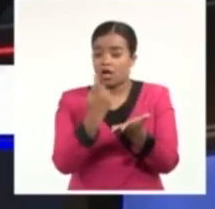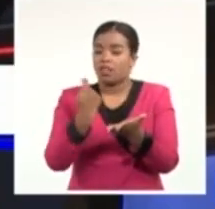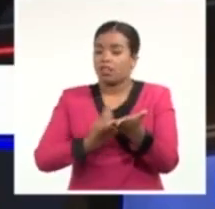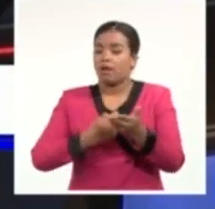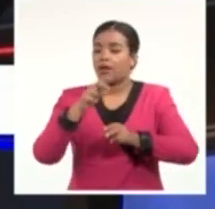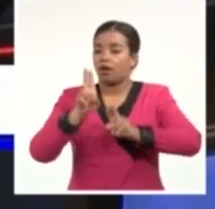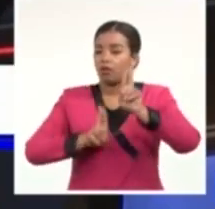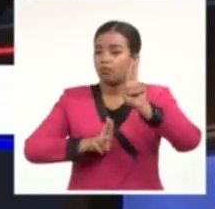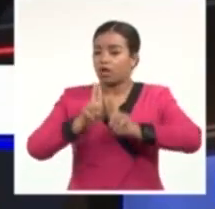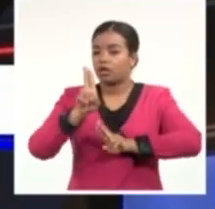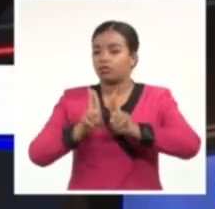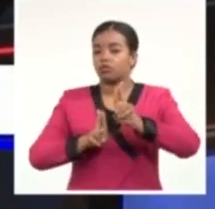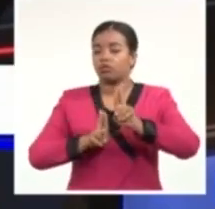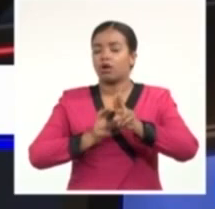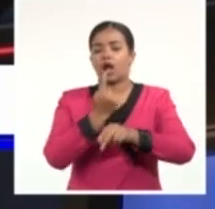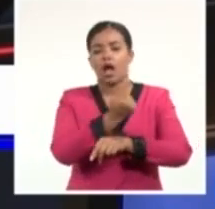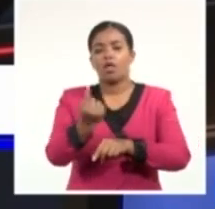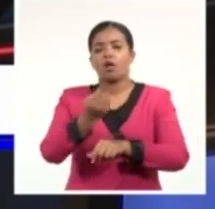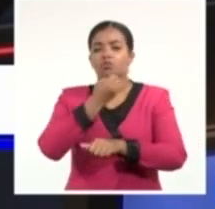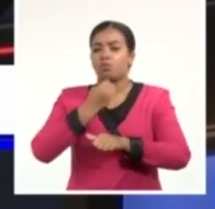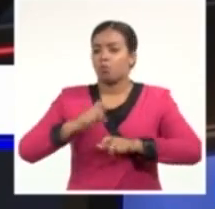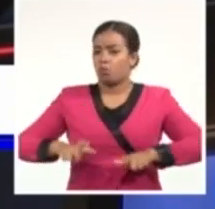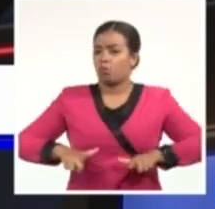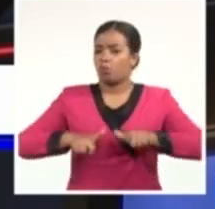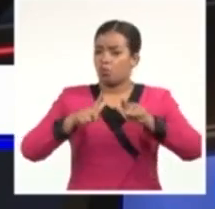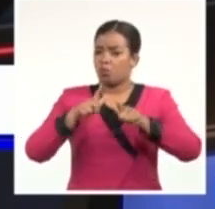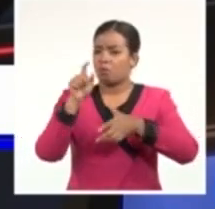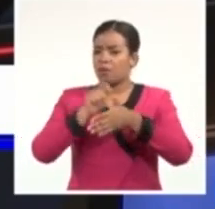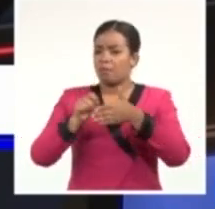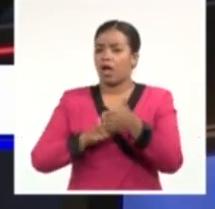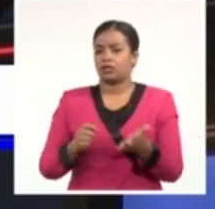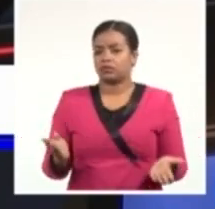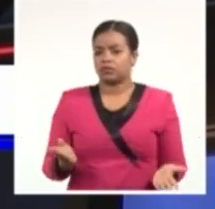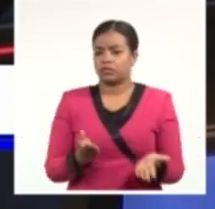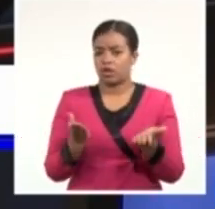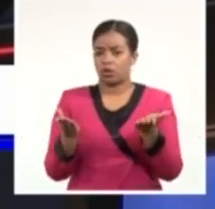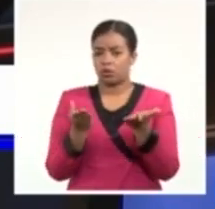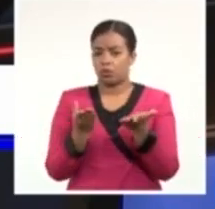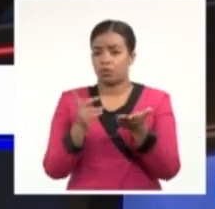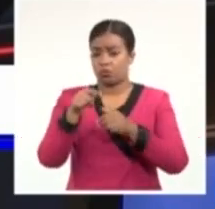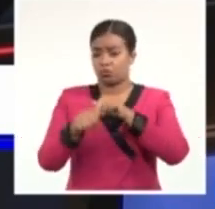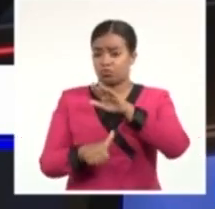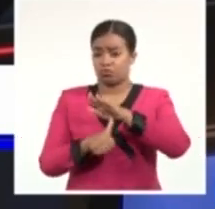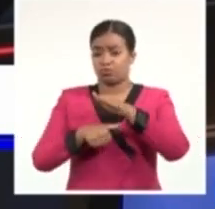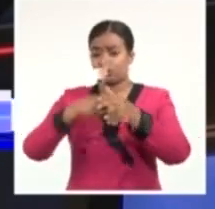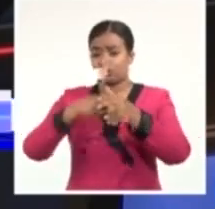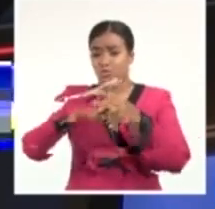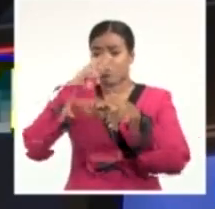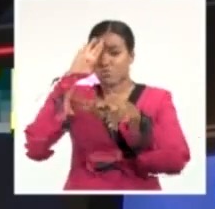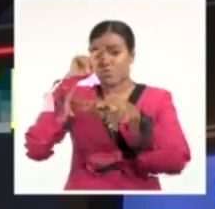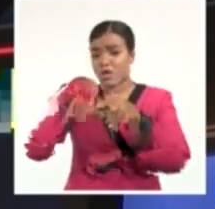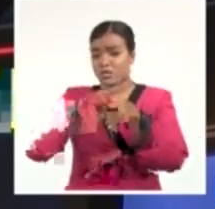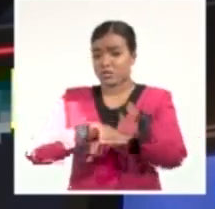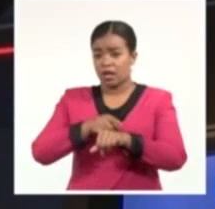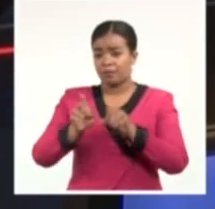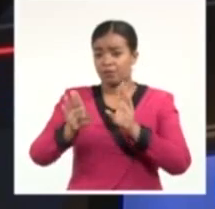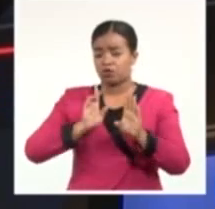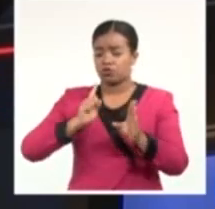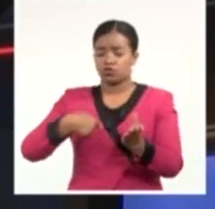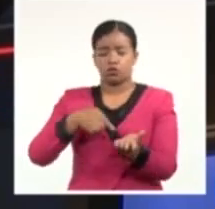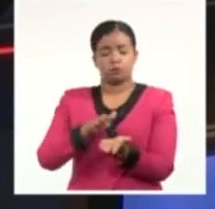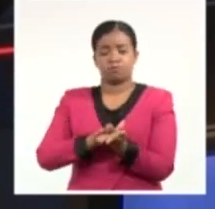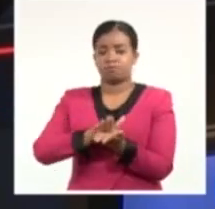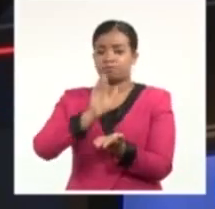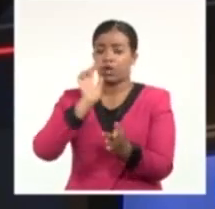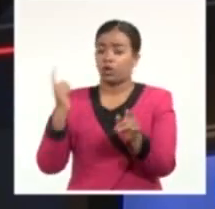legítimas aspiraciones de desarrollo. Desde su presidencia, Cuba se compromete a consolidar la